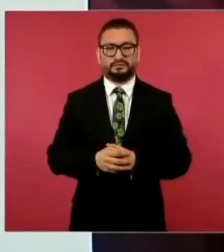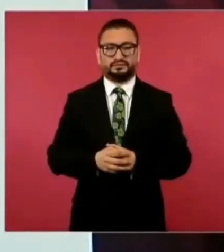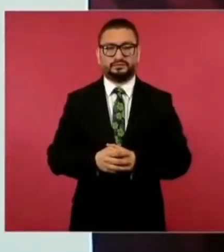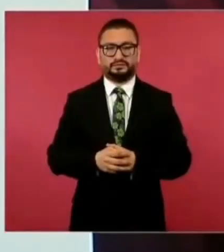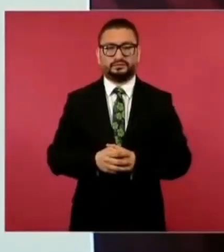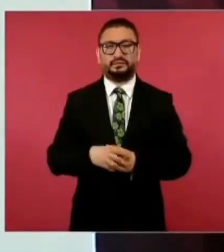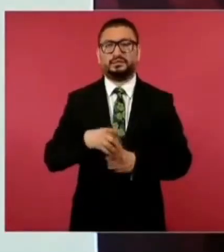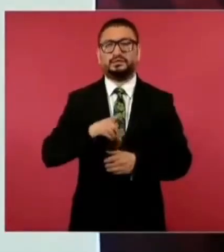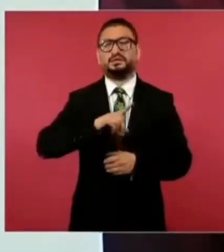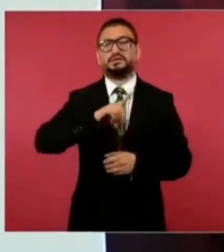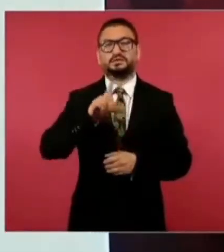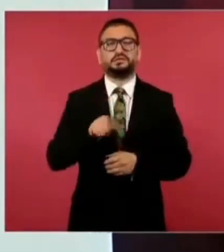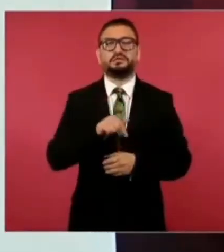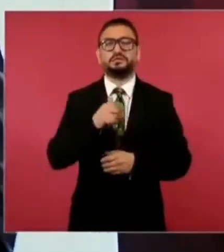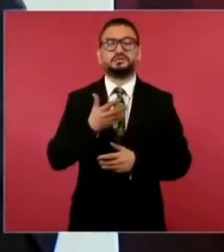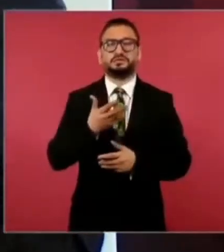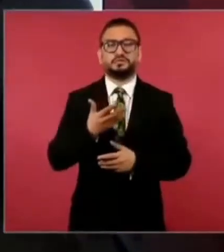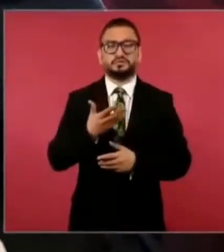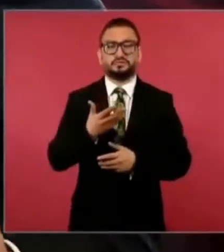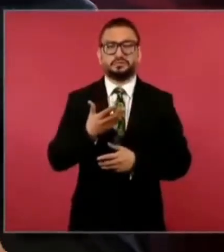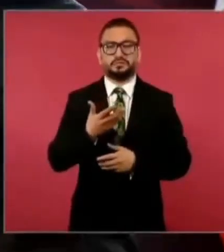se